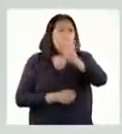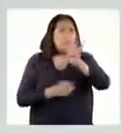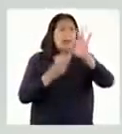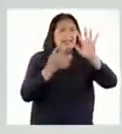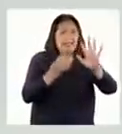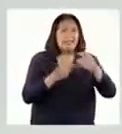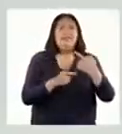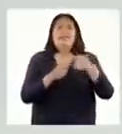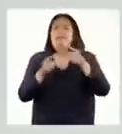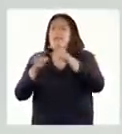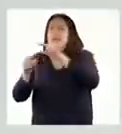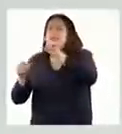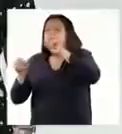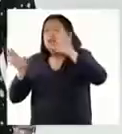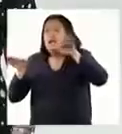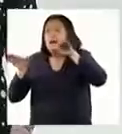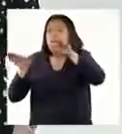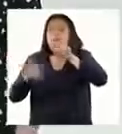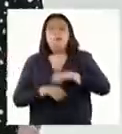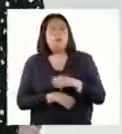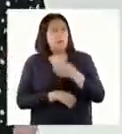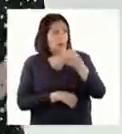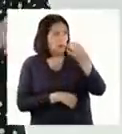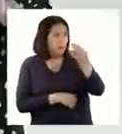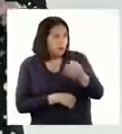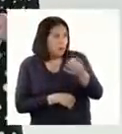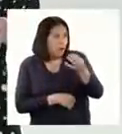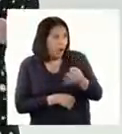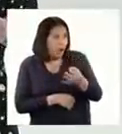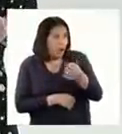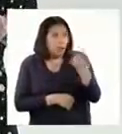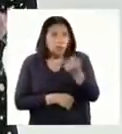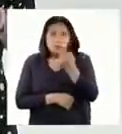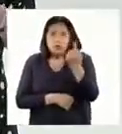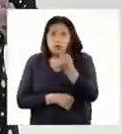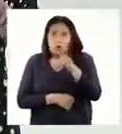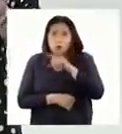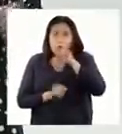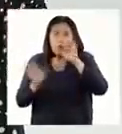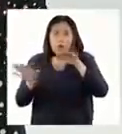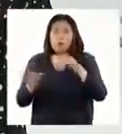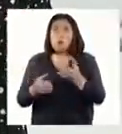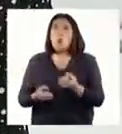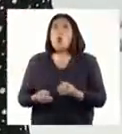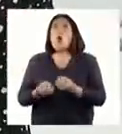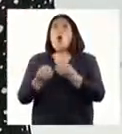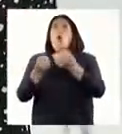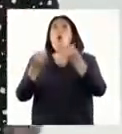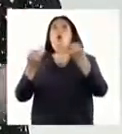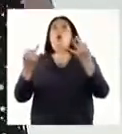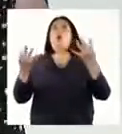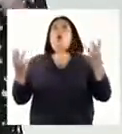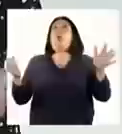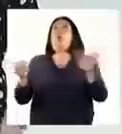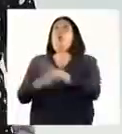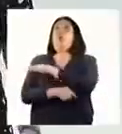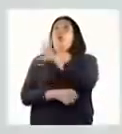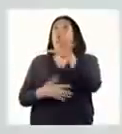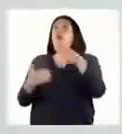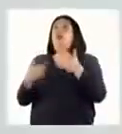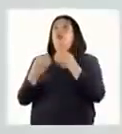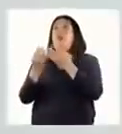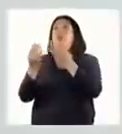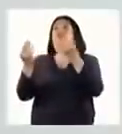1847 especies de aves. ¿En serio? ¿Y solo de aves? ¿Cuántas serán entre todas las especies? Deben ser un